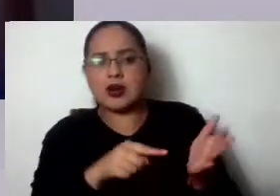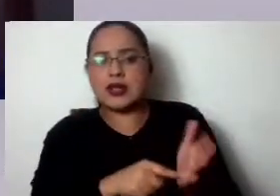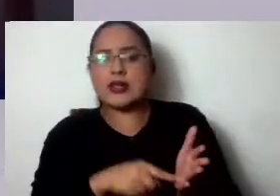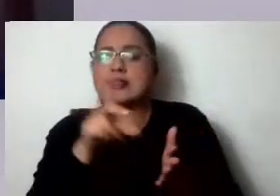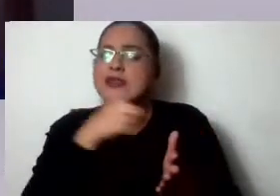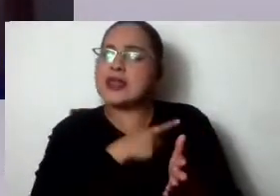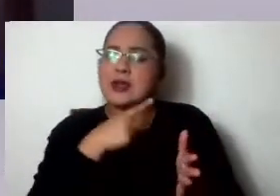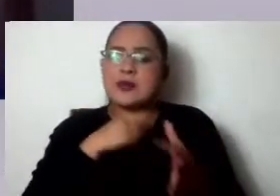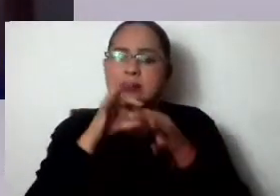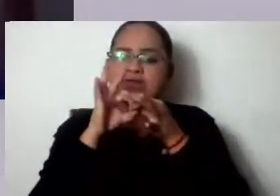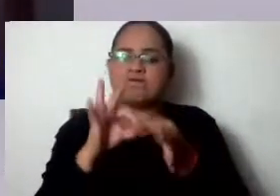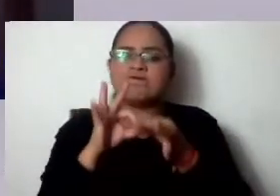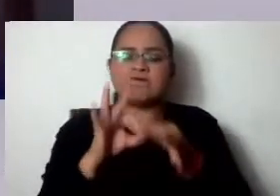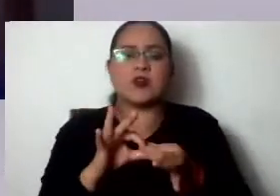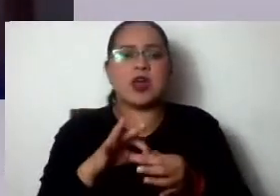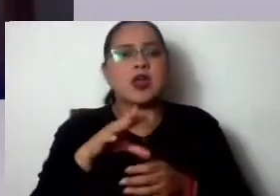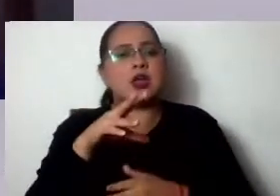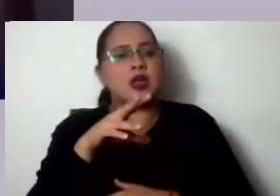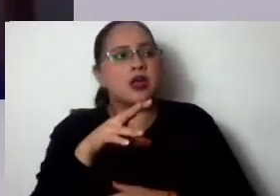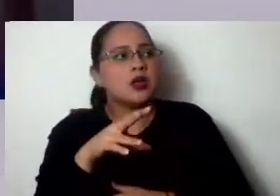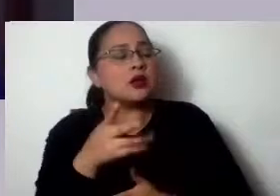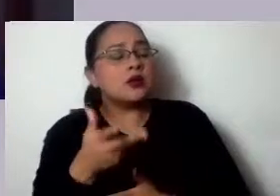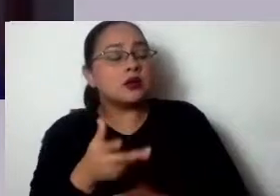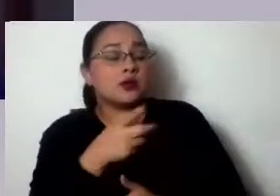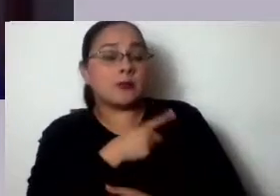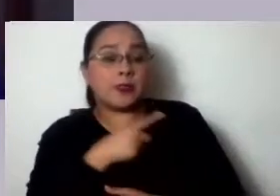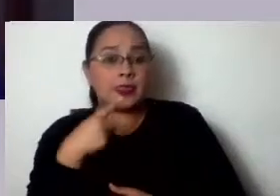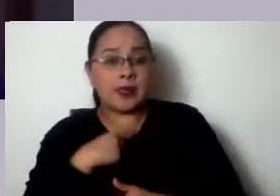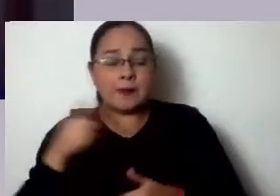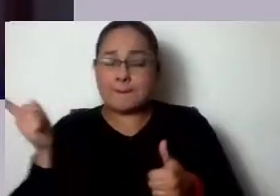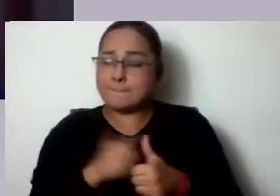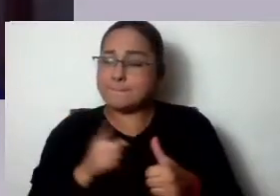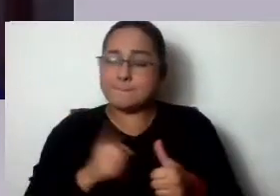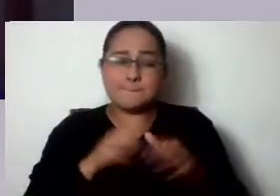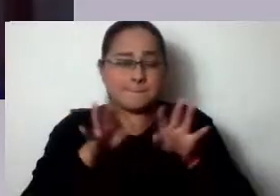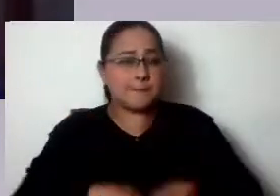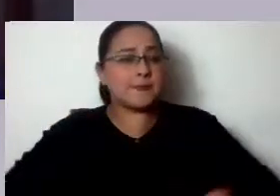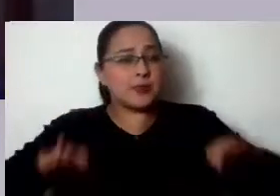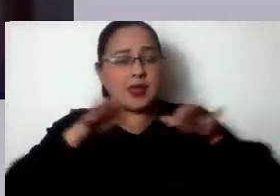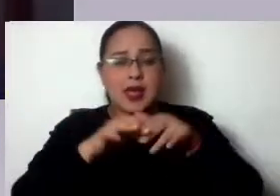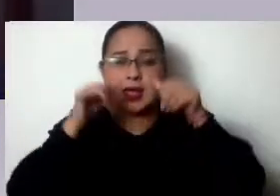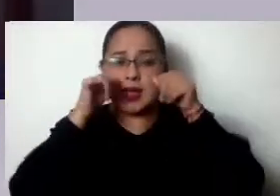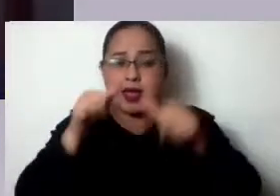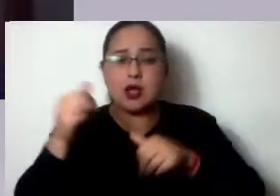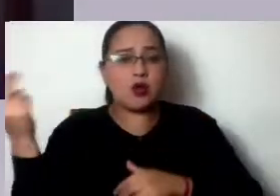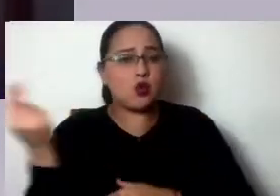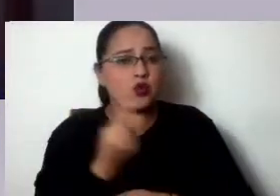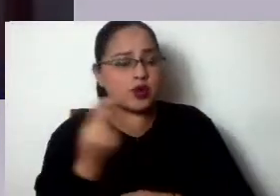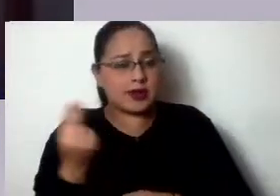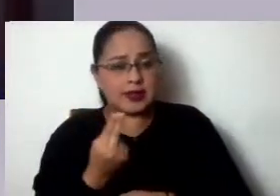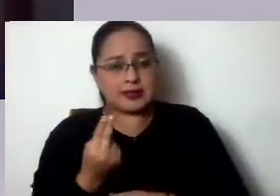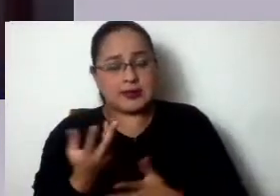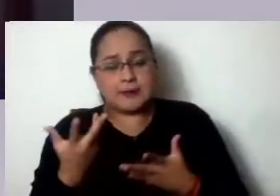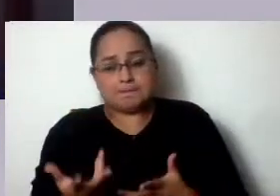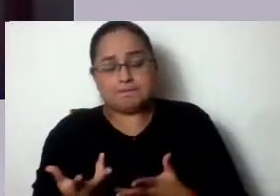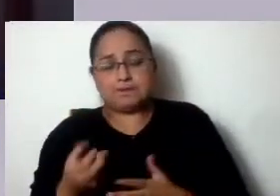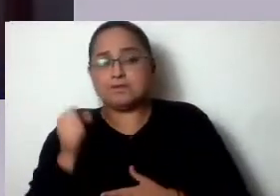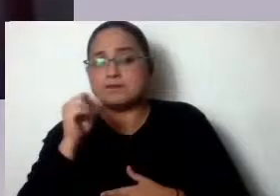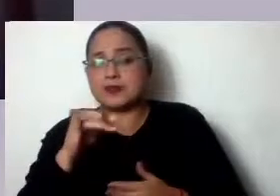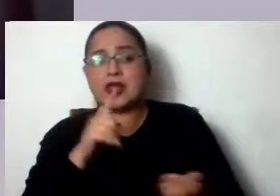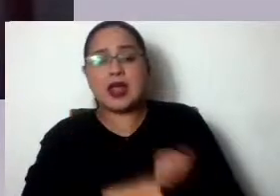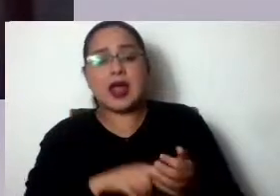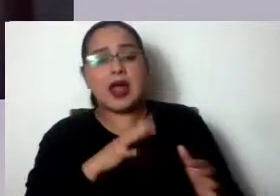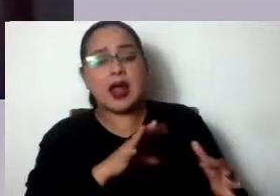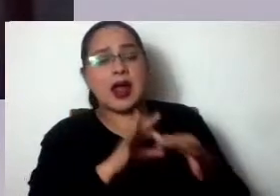e interdependientes deberá prestarse la misma atención urgente consideración a la aplicación la